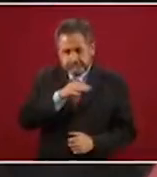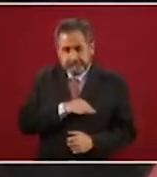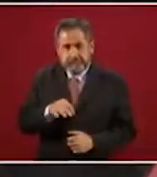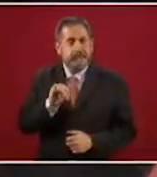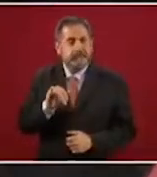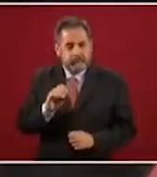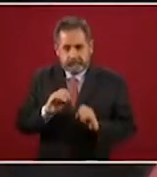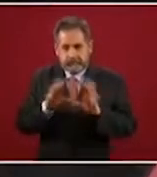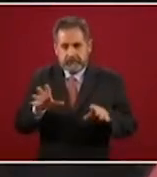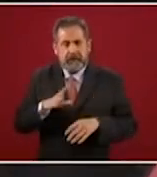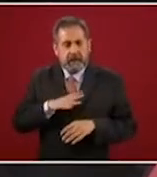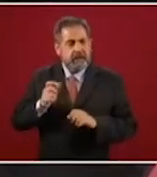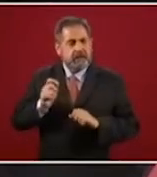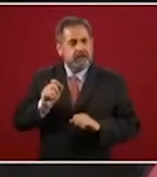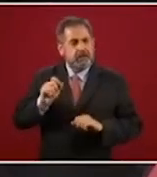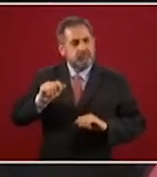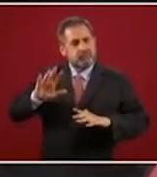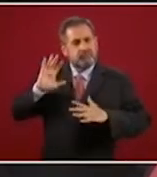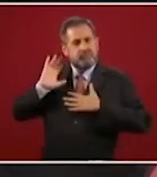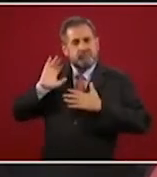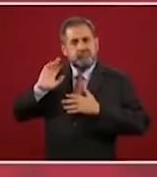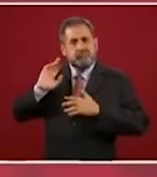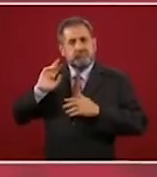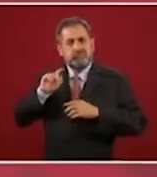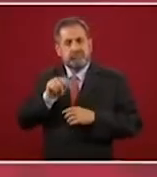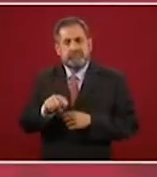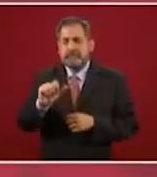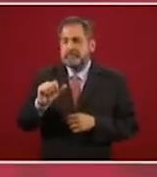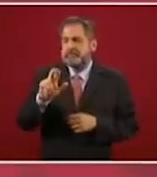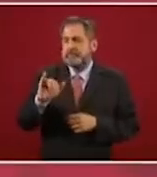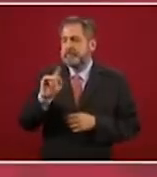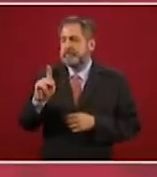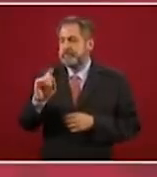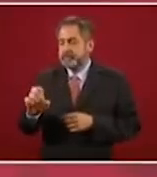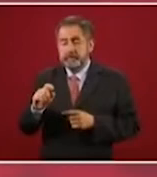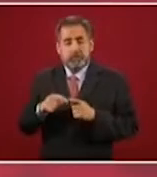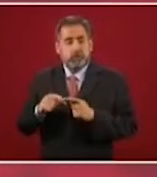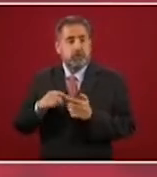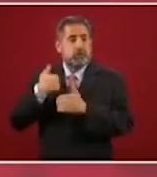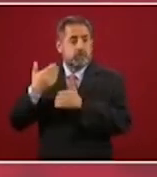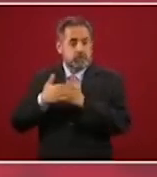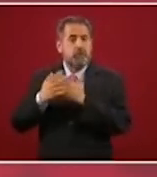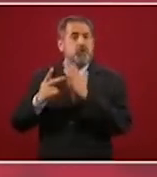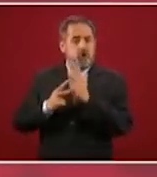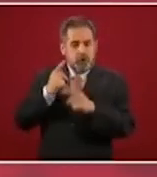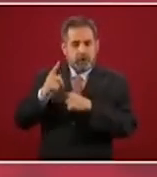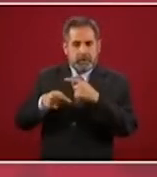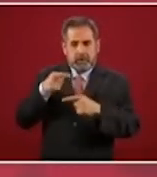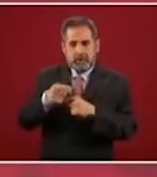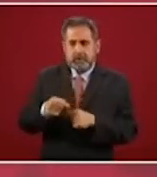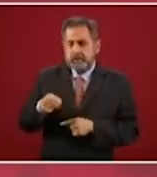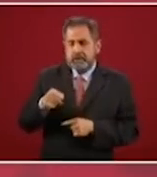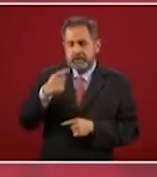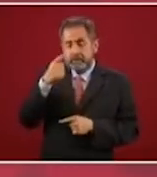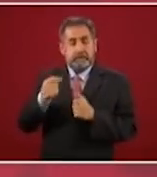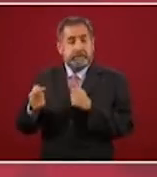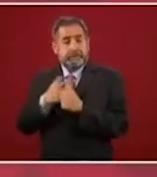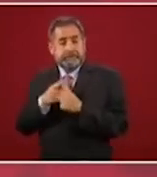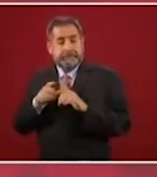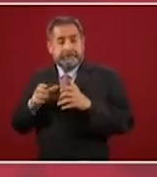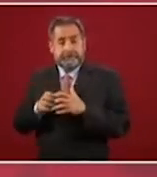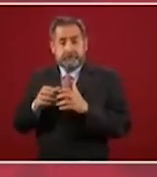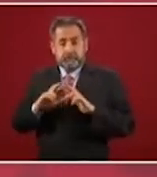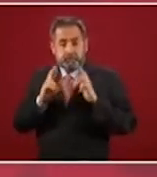y desde luego hay el compromiso en Bavispe. Yo voy a regresar a Bavispe. Primero voy a tener